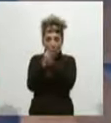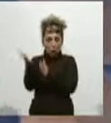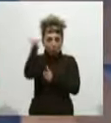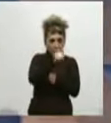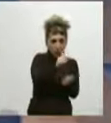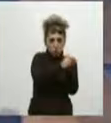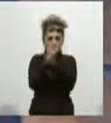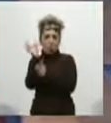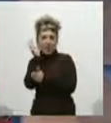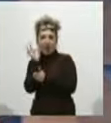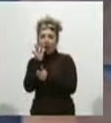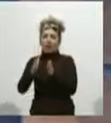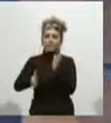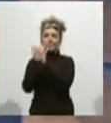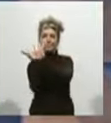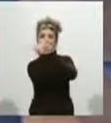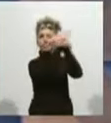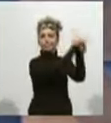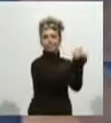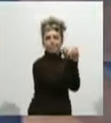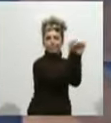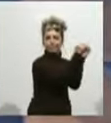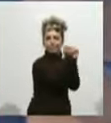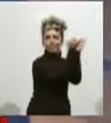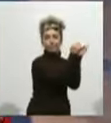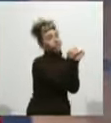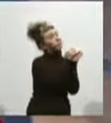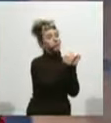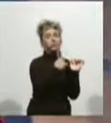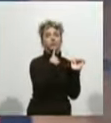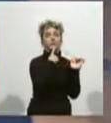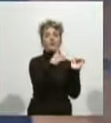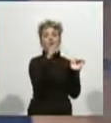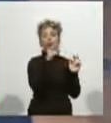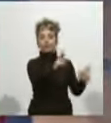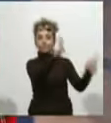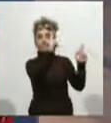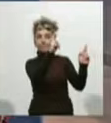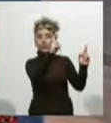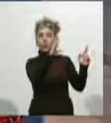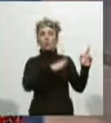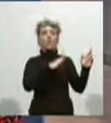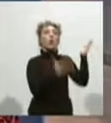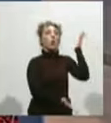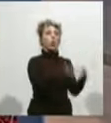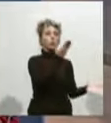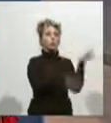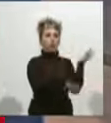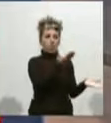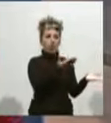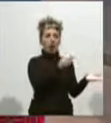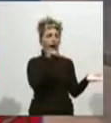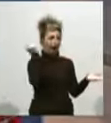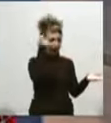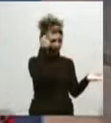compañeras, ir a deliberar esa tarea tan complicada. Les deseamos, sobre todo, justicia. Que sea una habilidad que tengan y